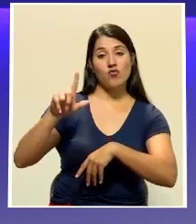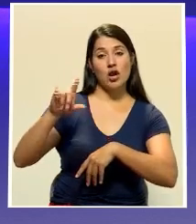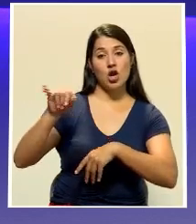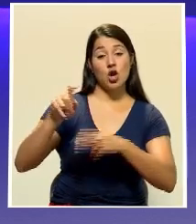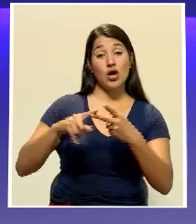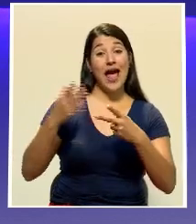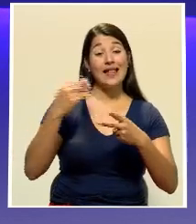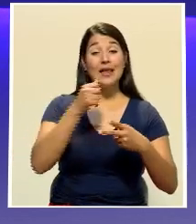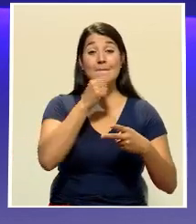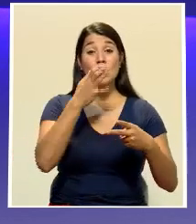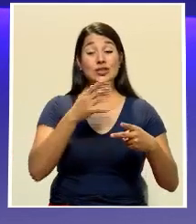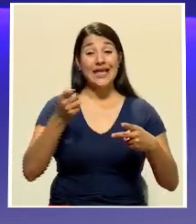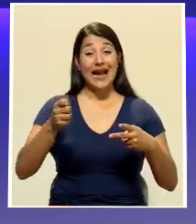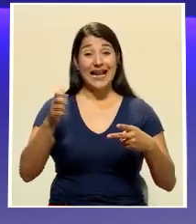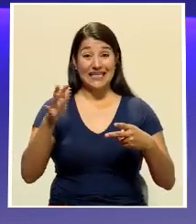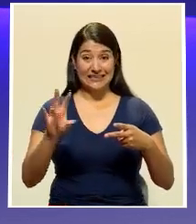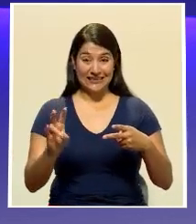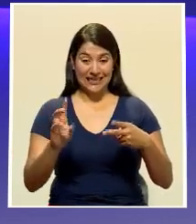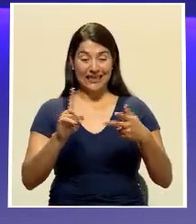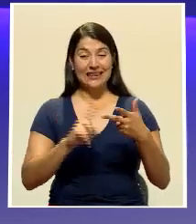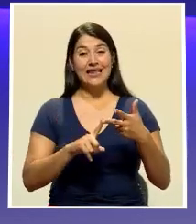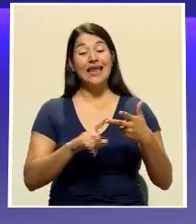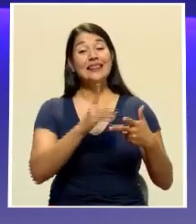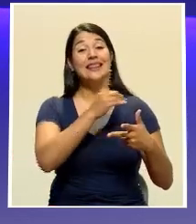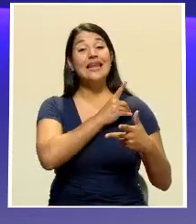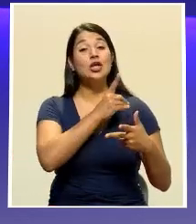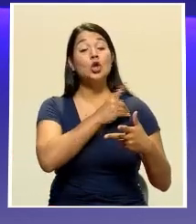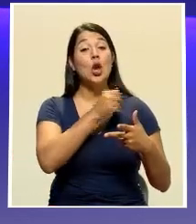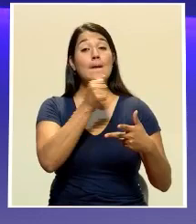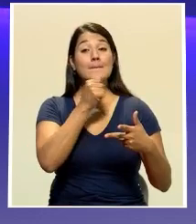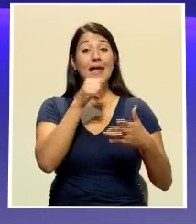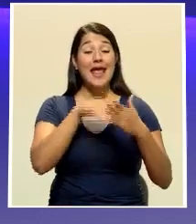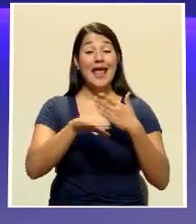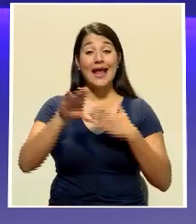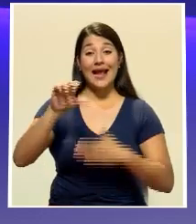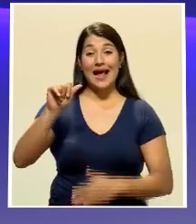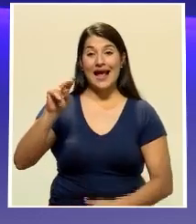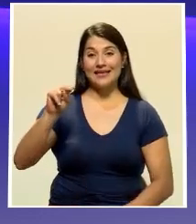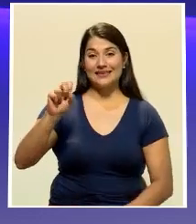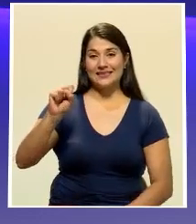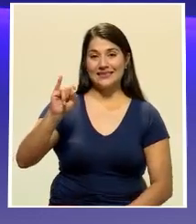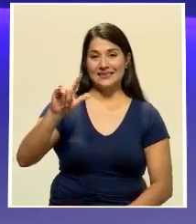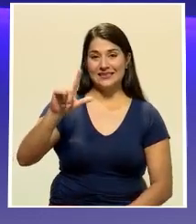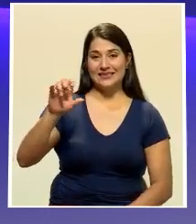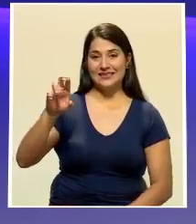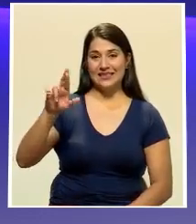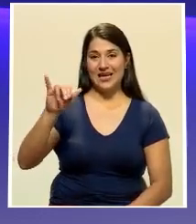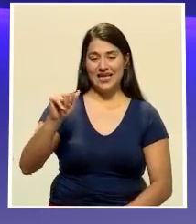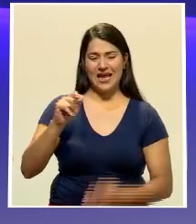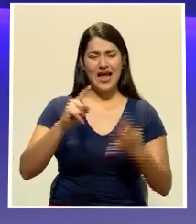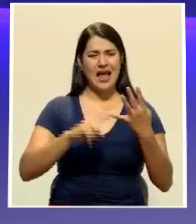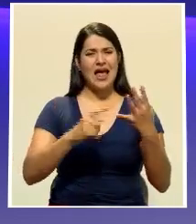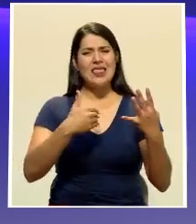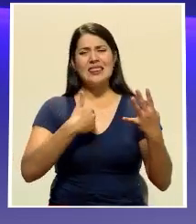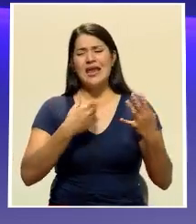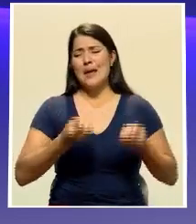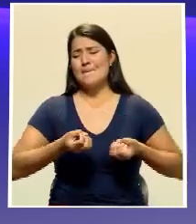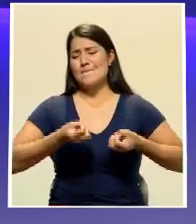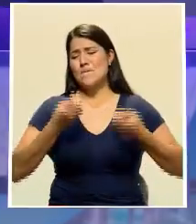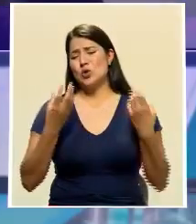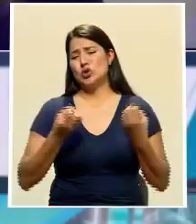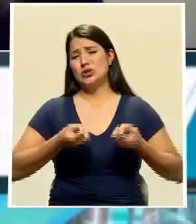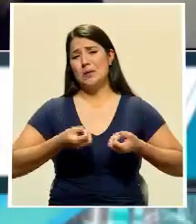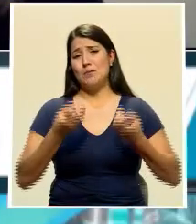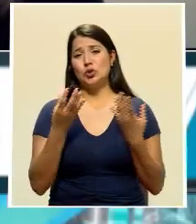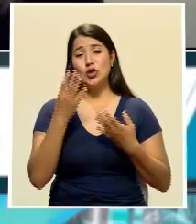Telenoticias en Canal 7, directora de prensa en la Cancillería y tiene muchos, pero muchos kilómetros